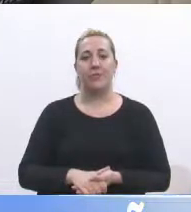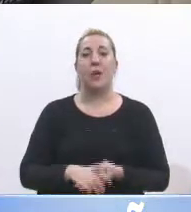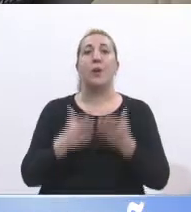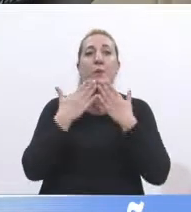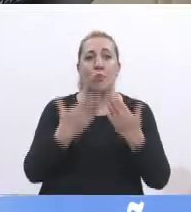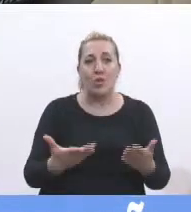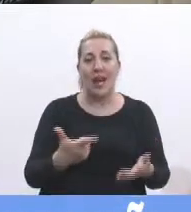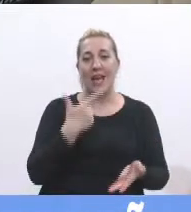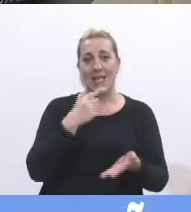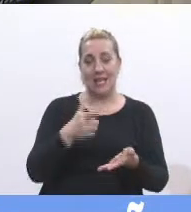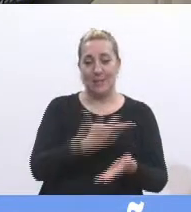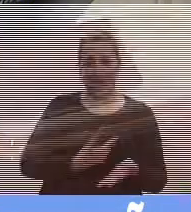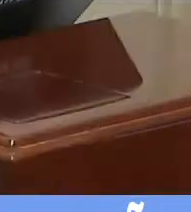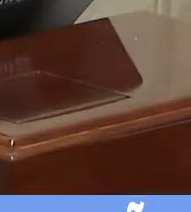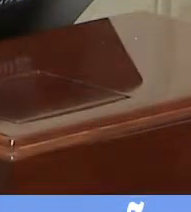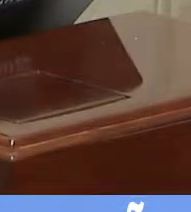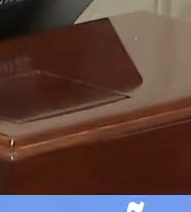Muchas gracias, señor presidente.